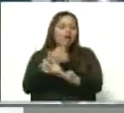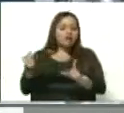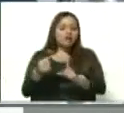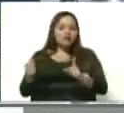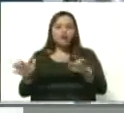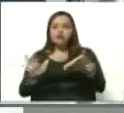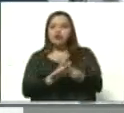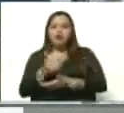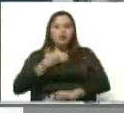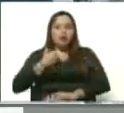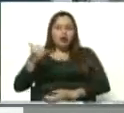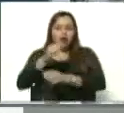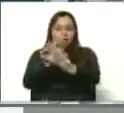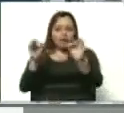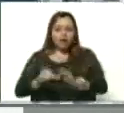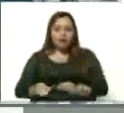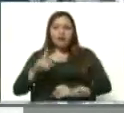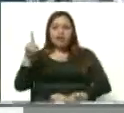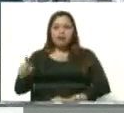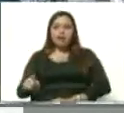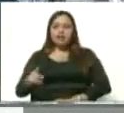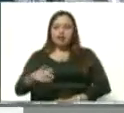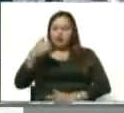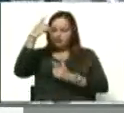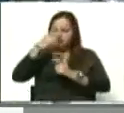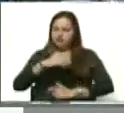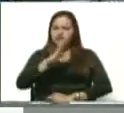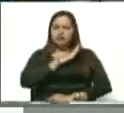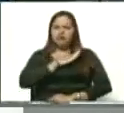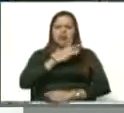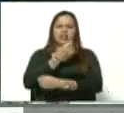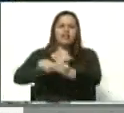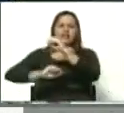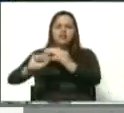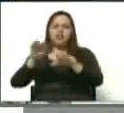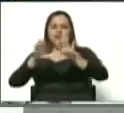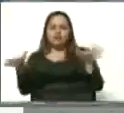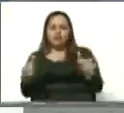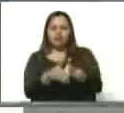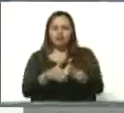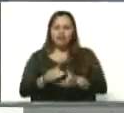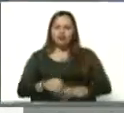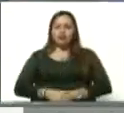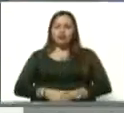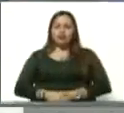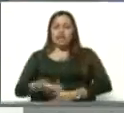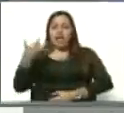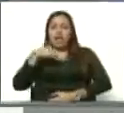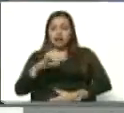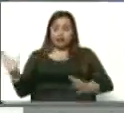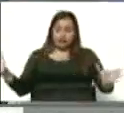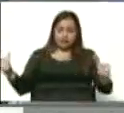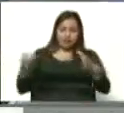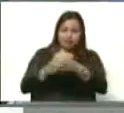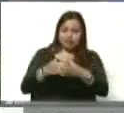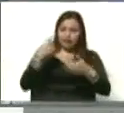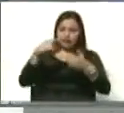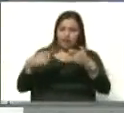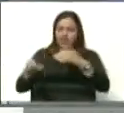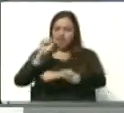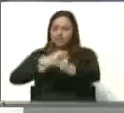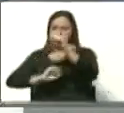sus facetas, sobre la autodeterminación, la defensa del mundo. Es un conglomerado que va a hablar de la defensa del ser